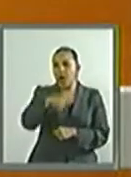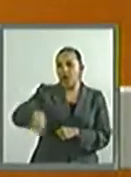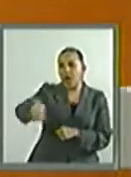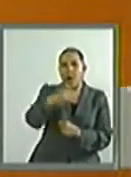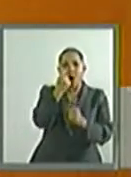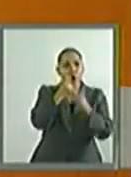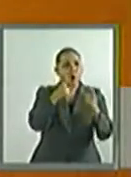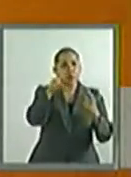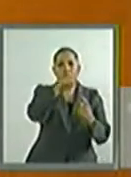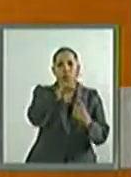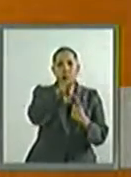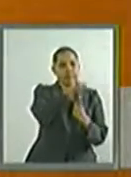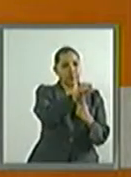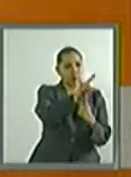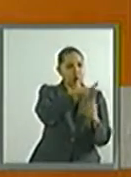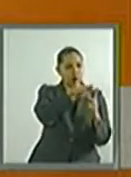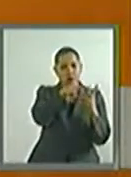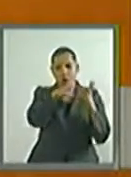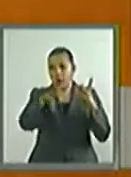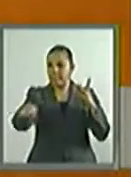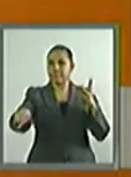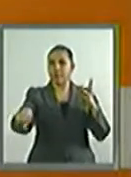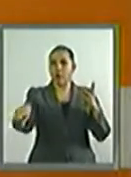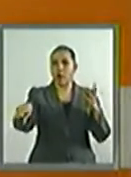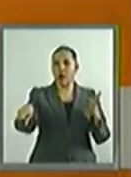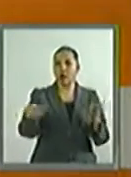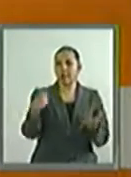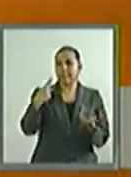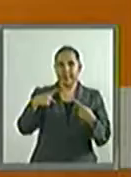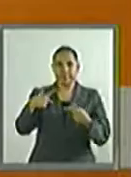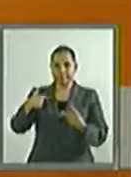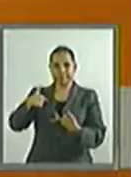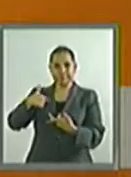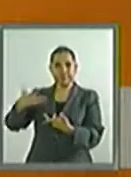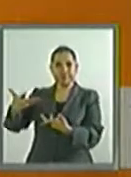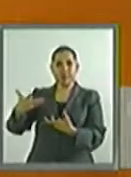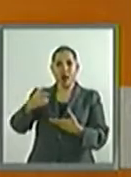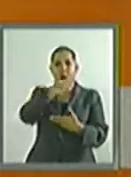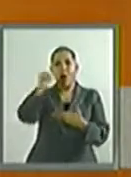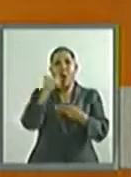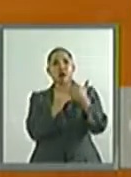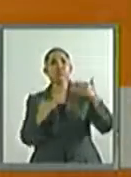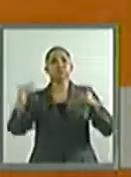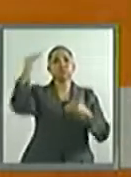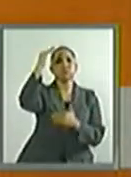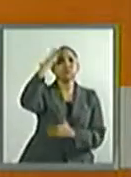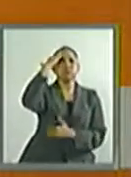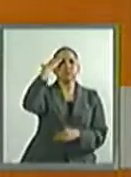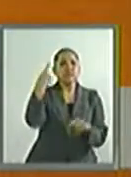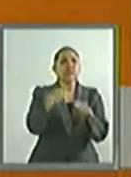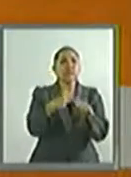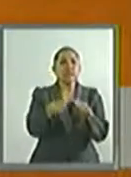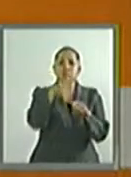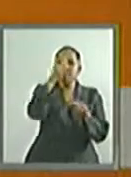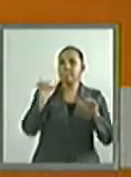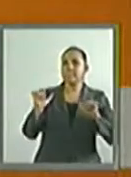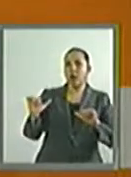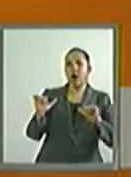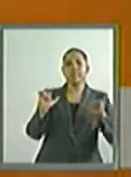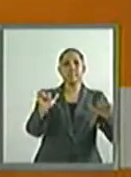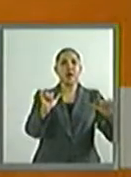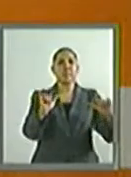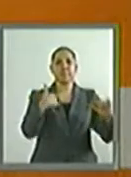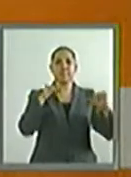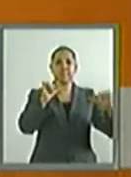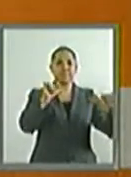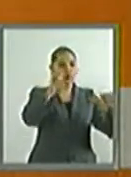que había que agarrar a los peces gordos y pues los peces gordos nunca caen. Esto es posible y también